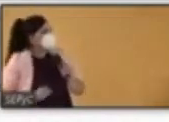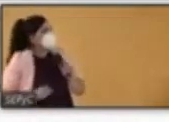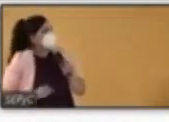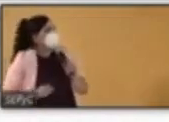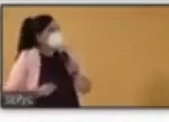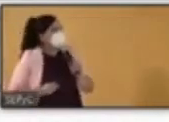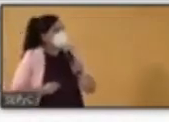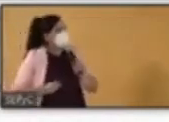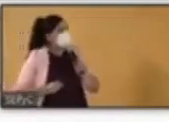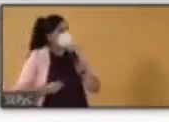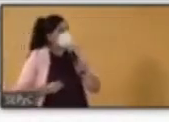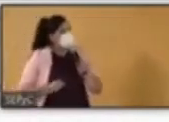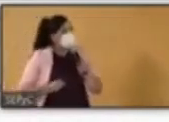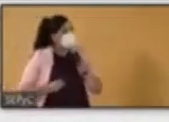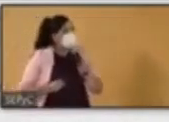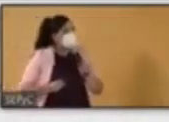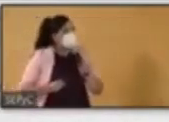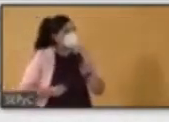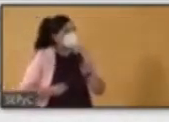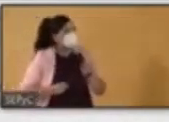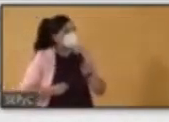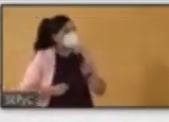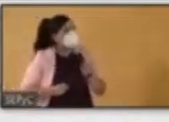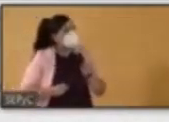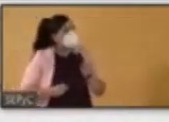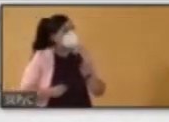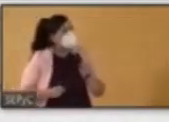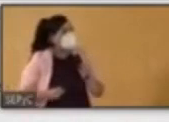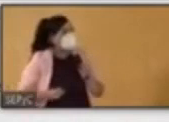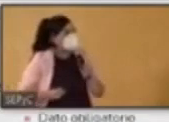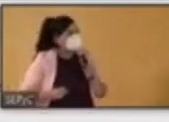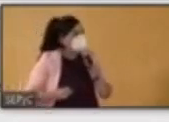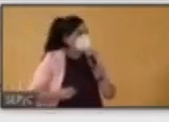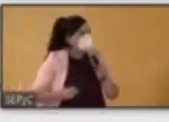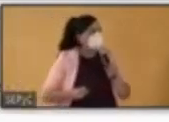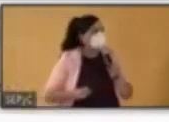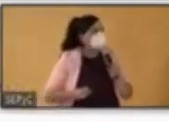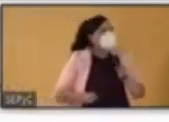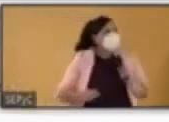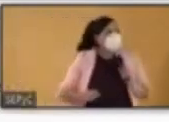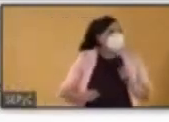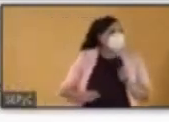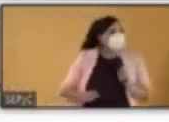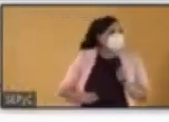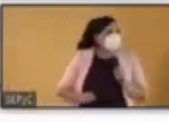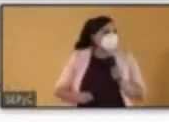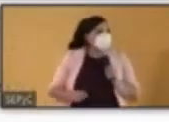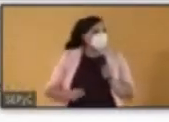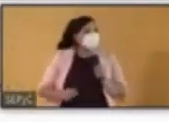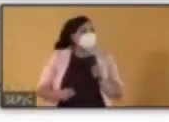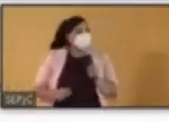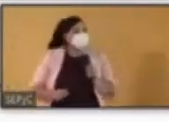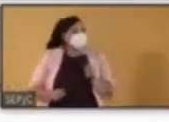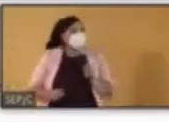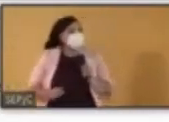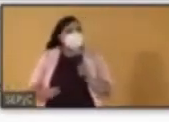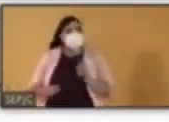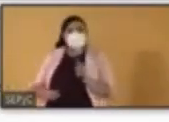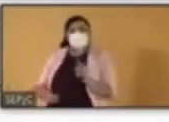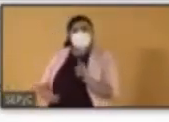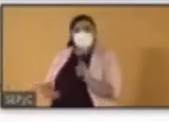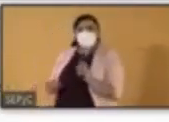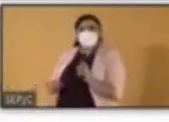Si se dan cuenta, también ya este módulo nos aparece completado correctamente. Datos curriculares del declarante. En este módulo se nos requiere